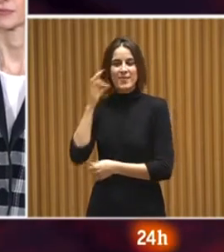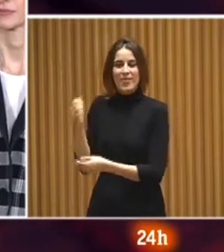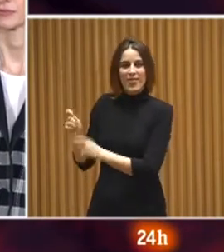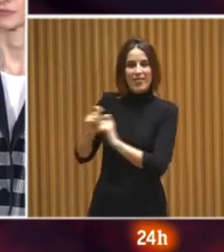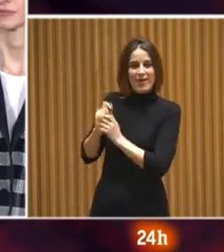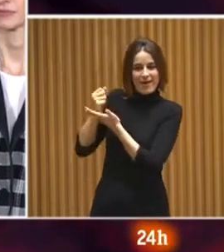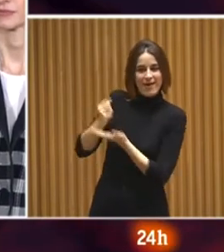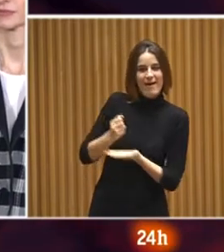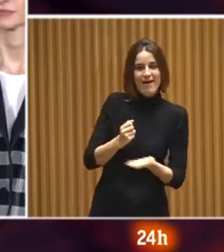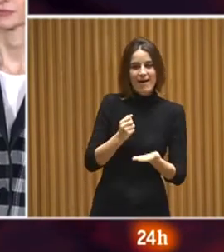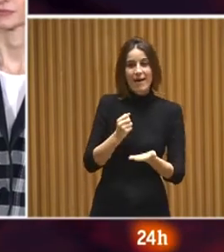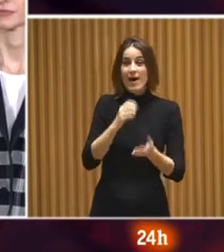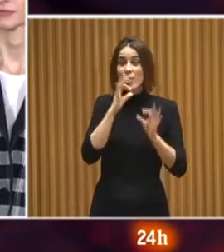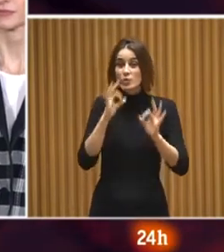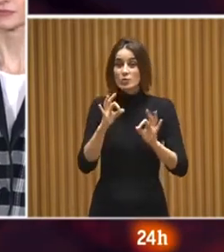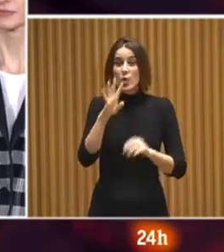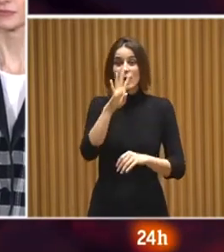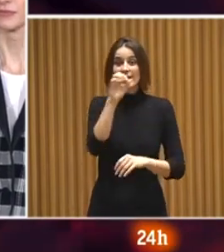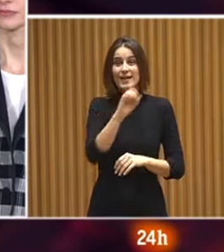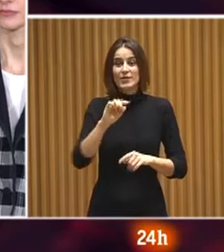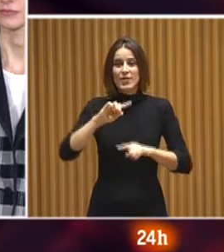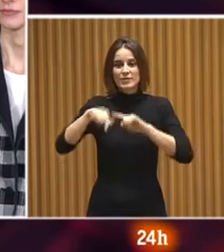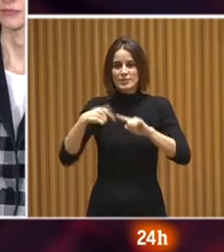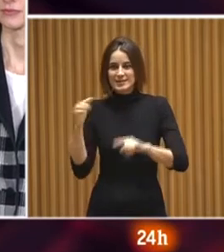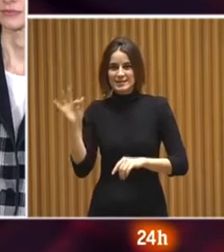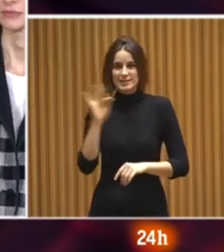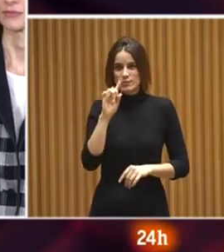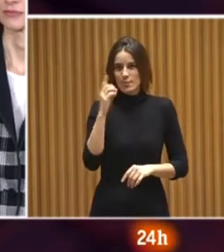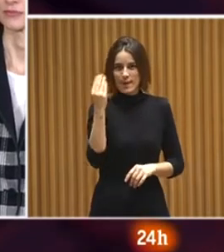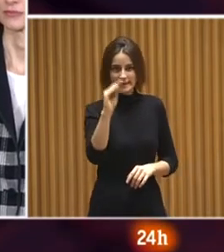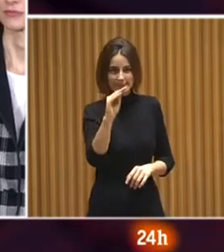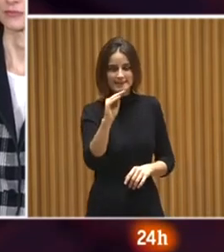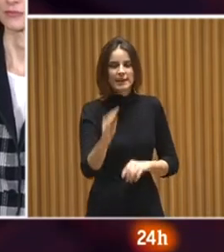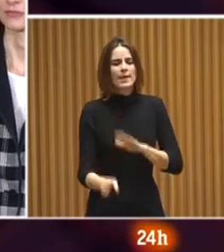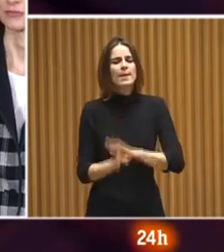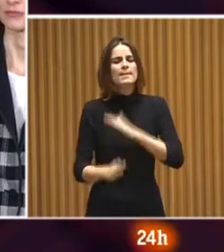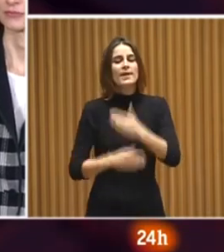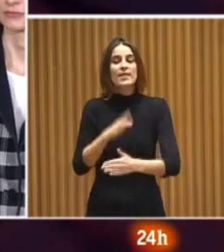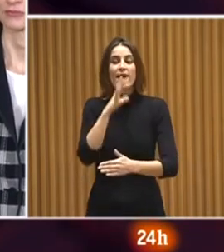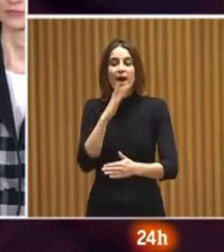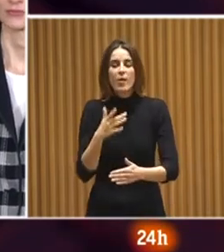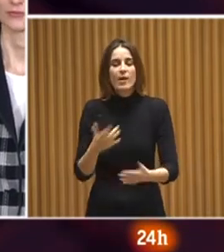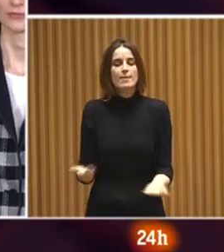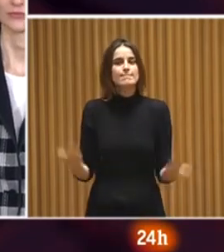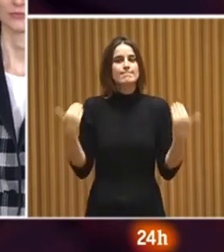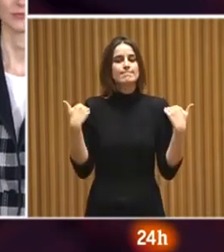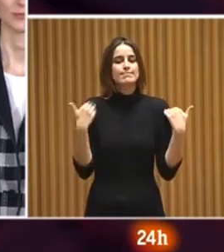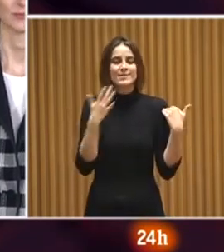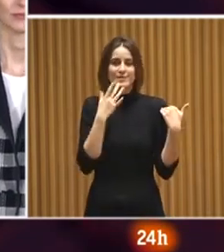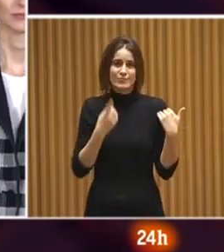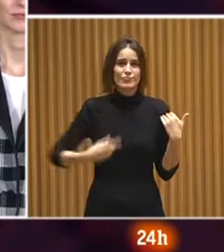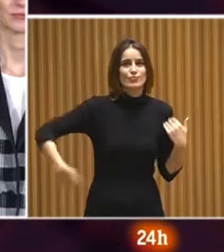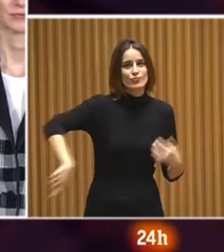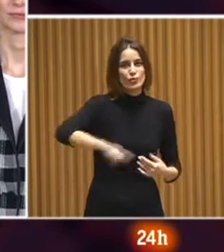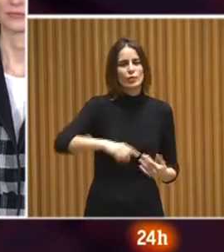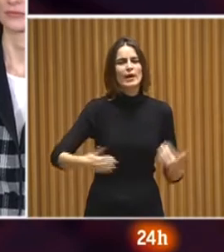cuya efectiva vigencia nos corresponde ahora garantizar a nosotros. Esa es nuestra responsabilidad, asumir el